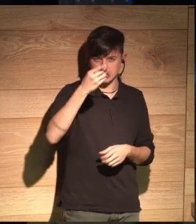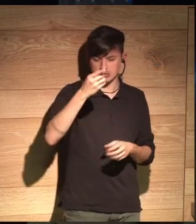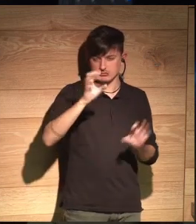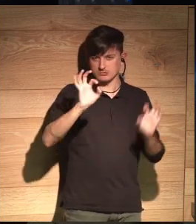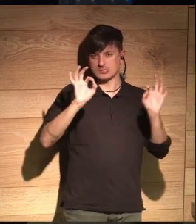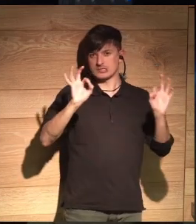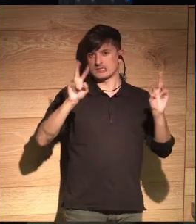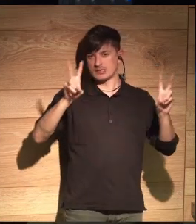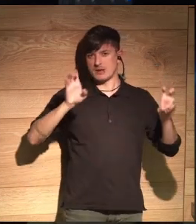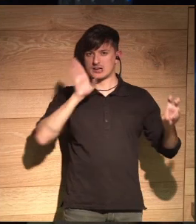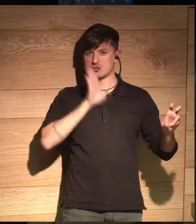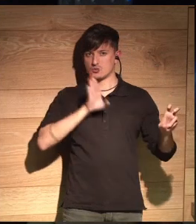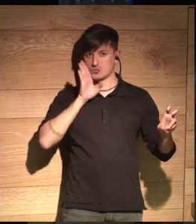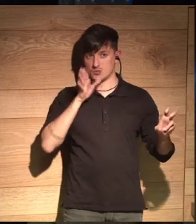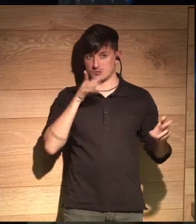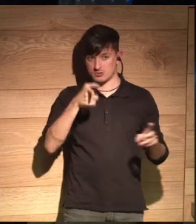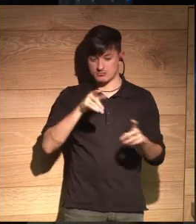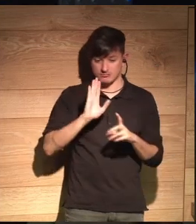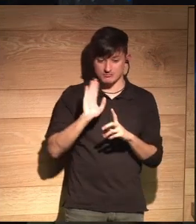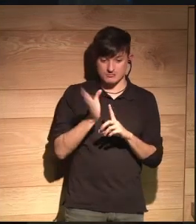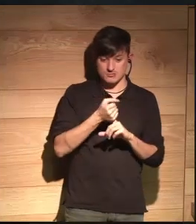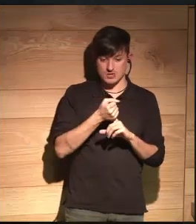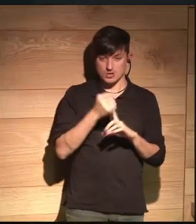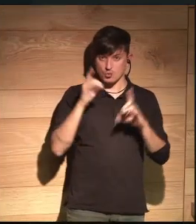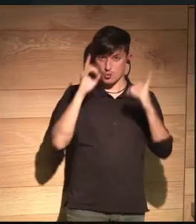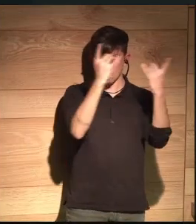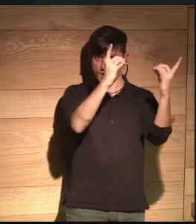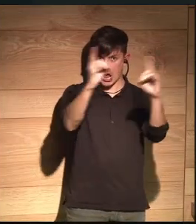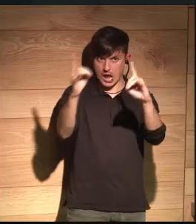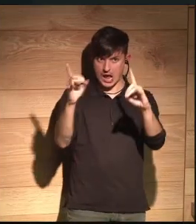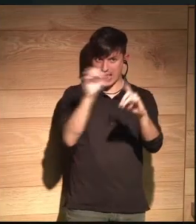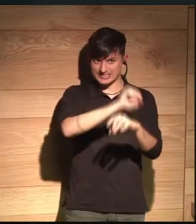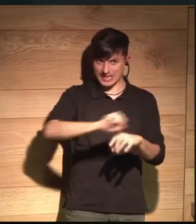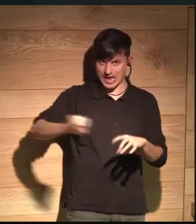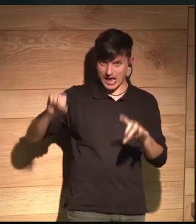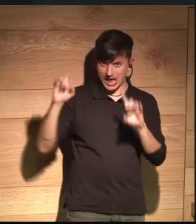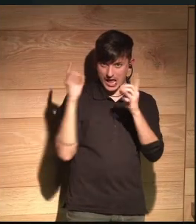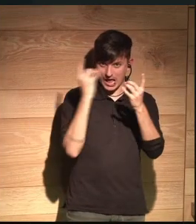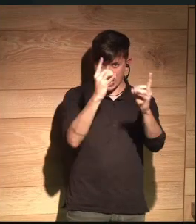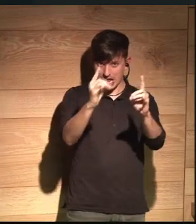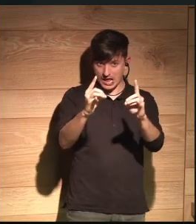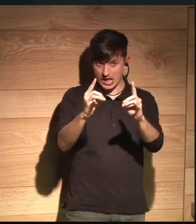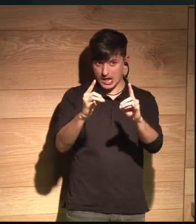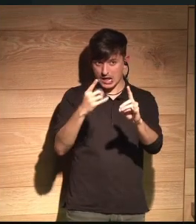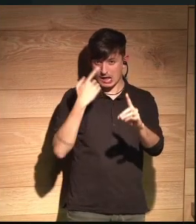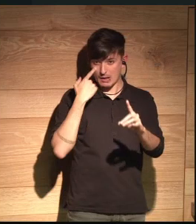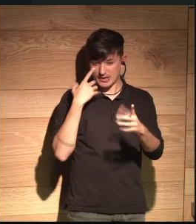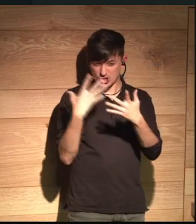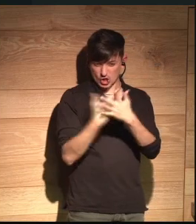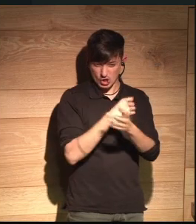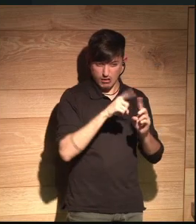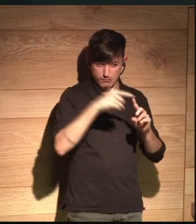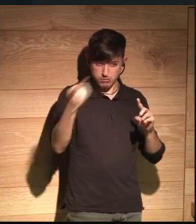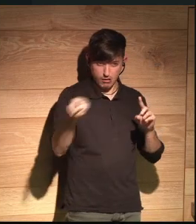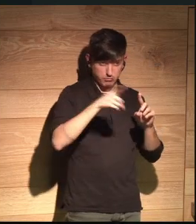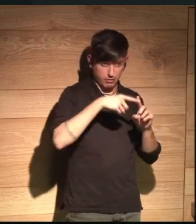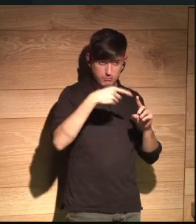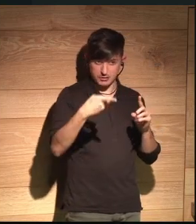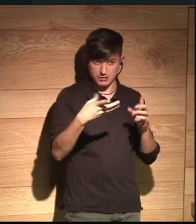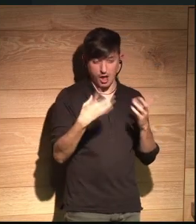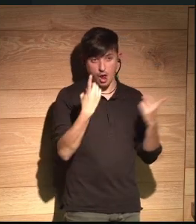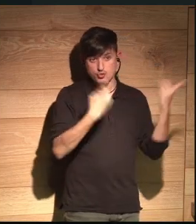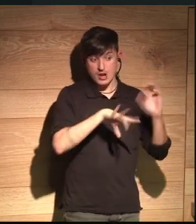todo el mundo por ejemplo esto lo encontramos en la mitad de la jungla se podemos ver todos los a todos los traslados algunos son legales otros